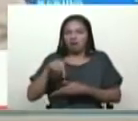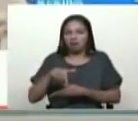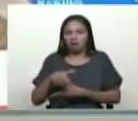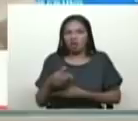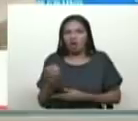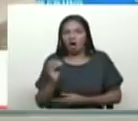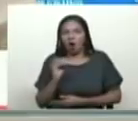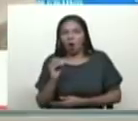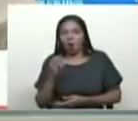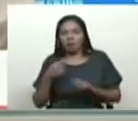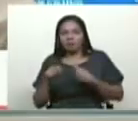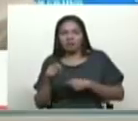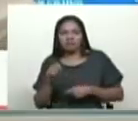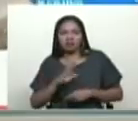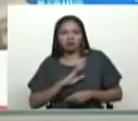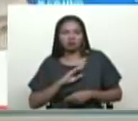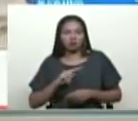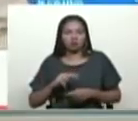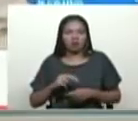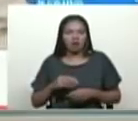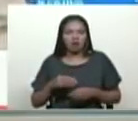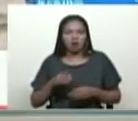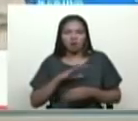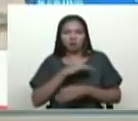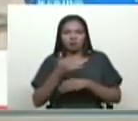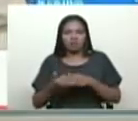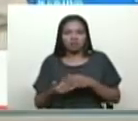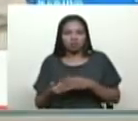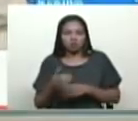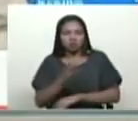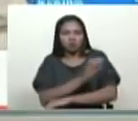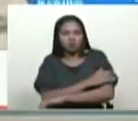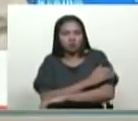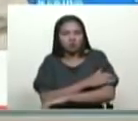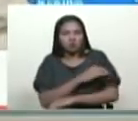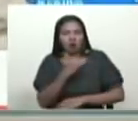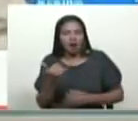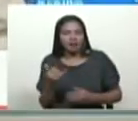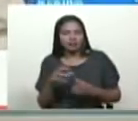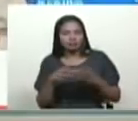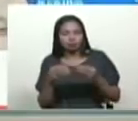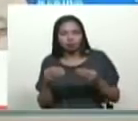los vendepatrias que dirigen los proyectos de derecha que en muchos gobiernos hoy están?